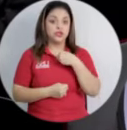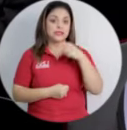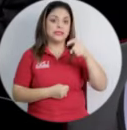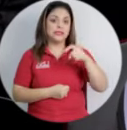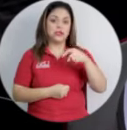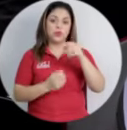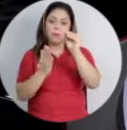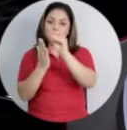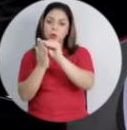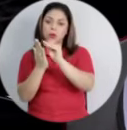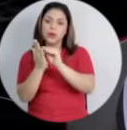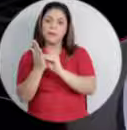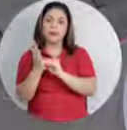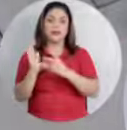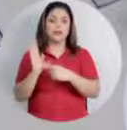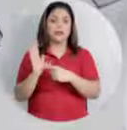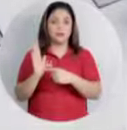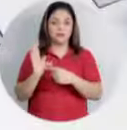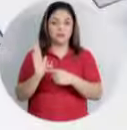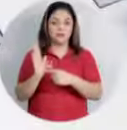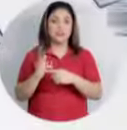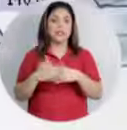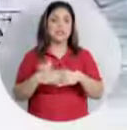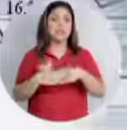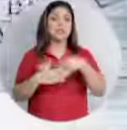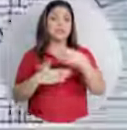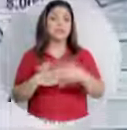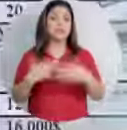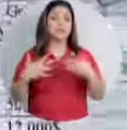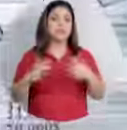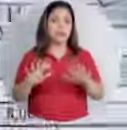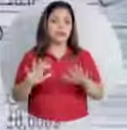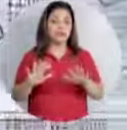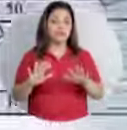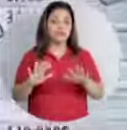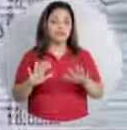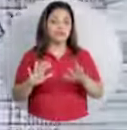debo programar eso. Y a partir de ahí, entonces yo empiezo a derivar